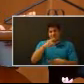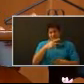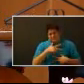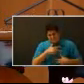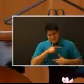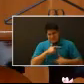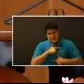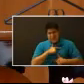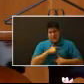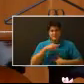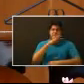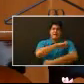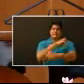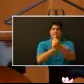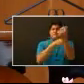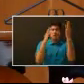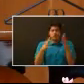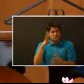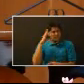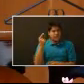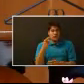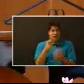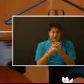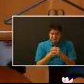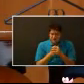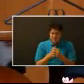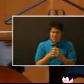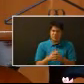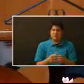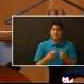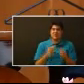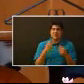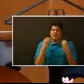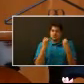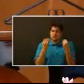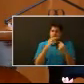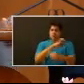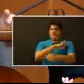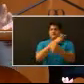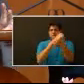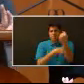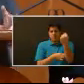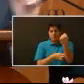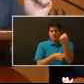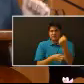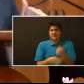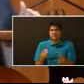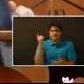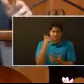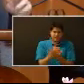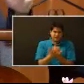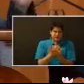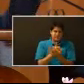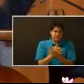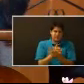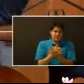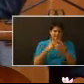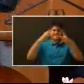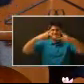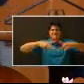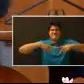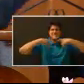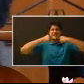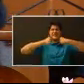porque la oración, la intercesión es un arma poderosa. Amén. Valientes, cuando